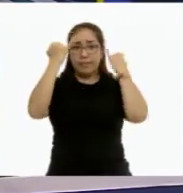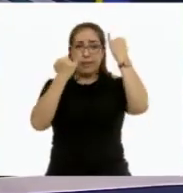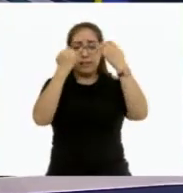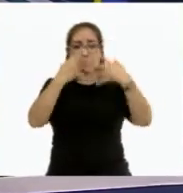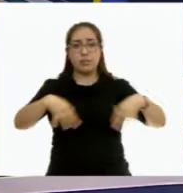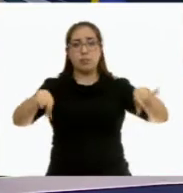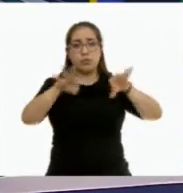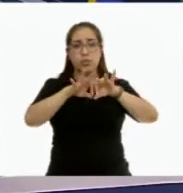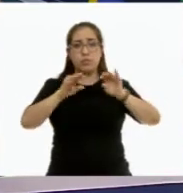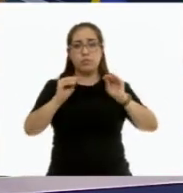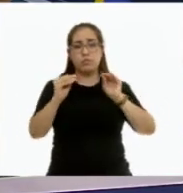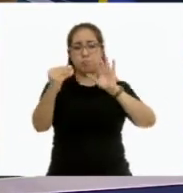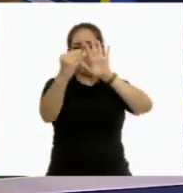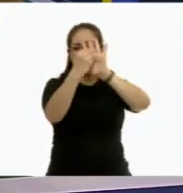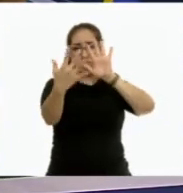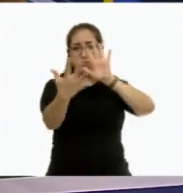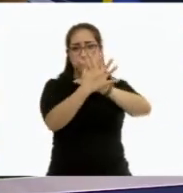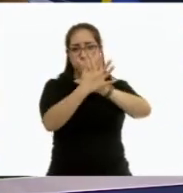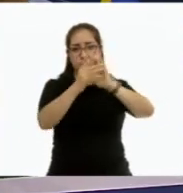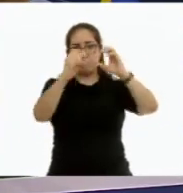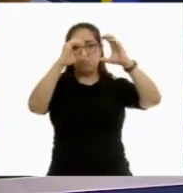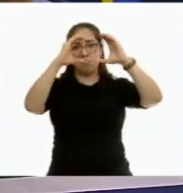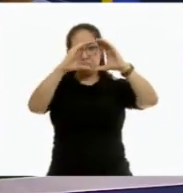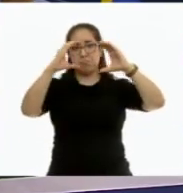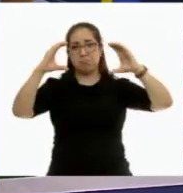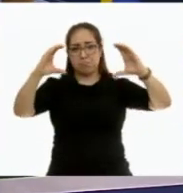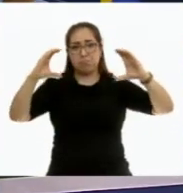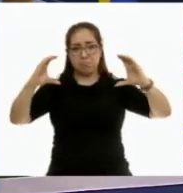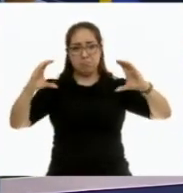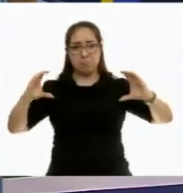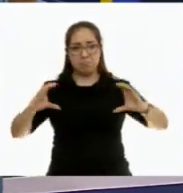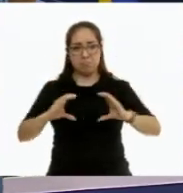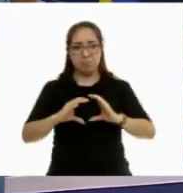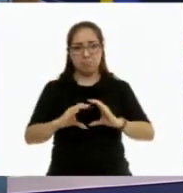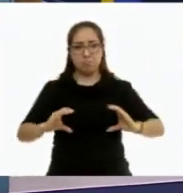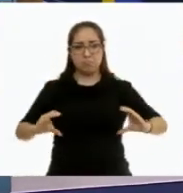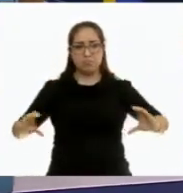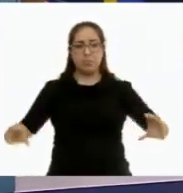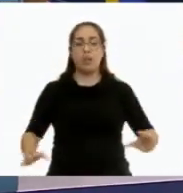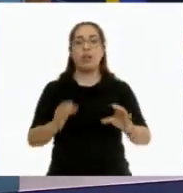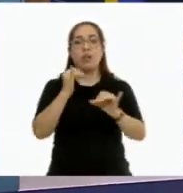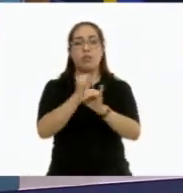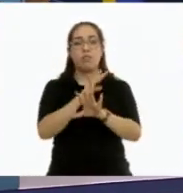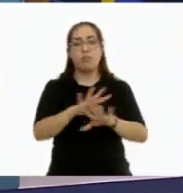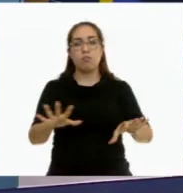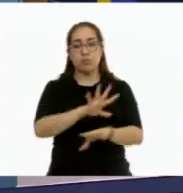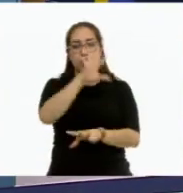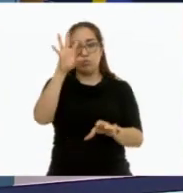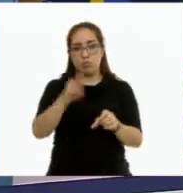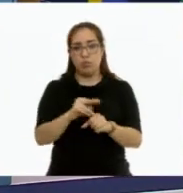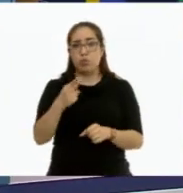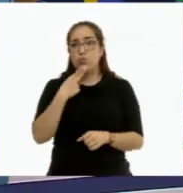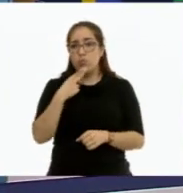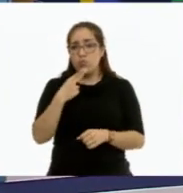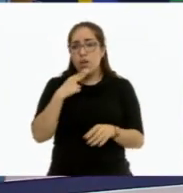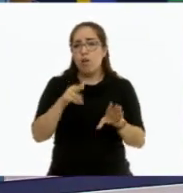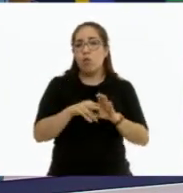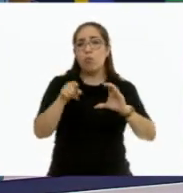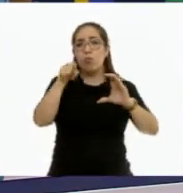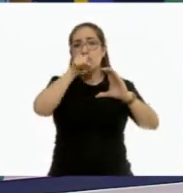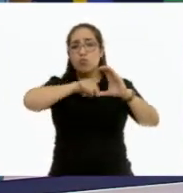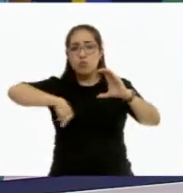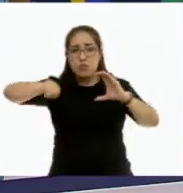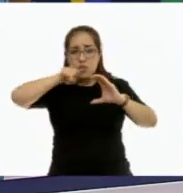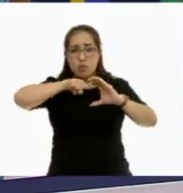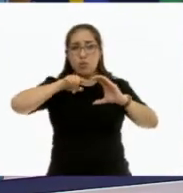tema, de una visión general de la información y hace uso de figuras como